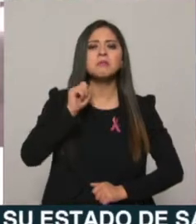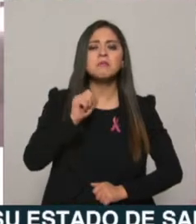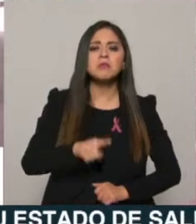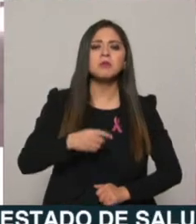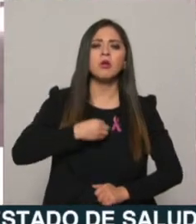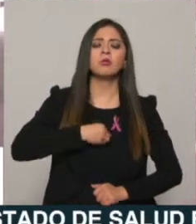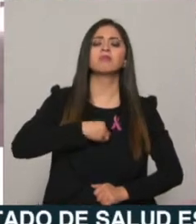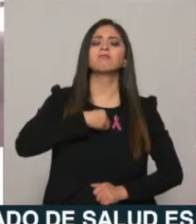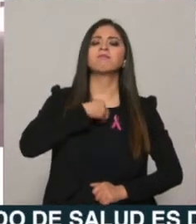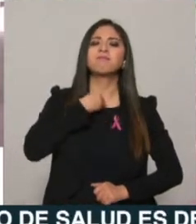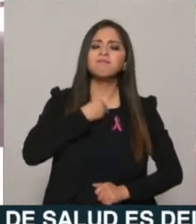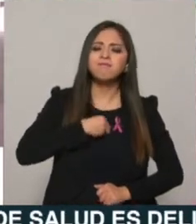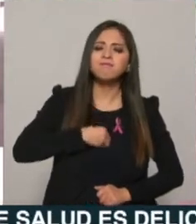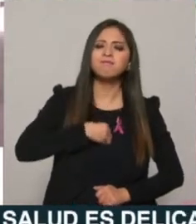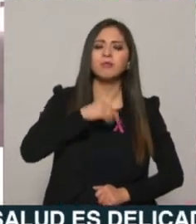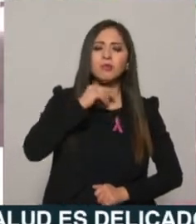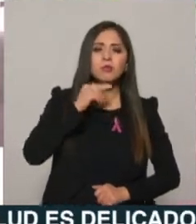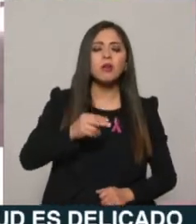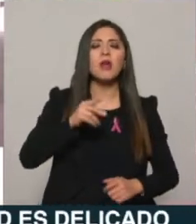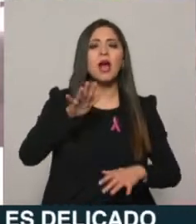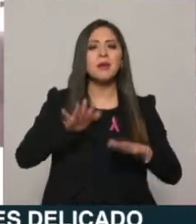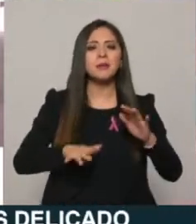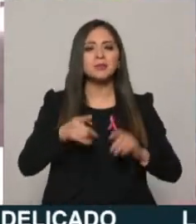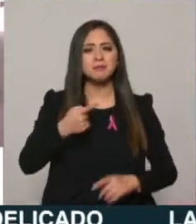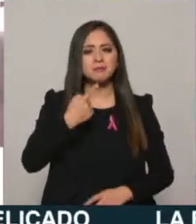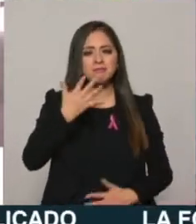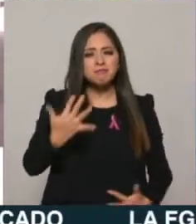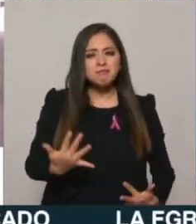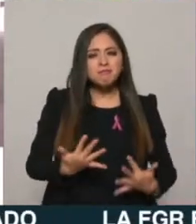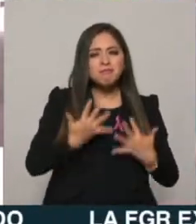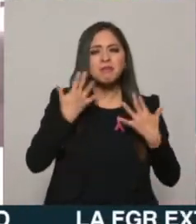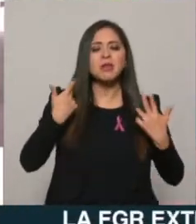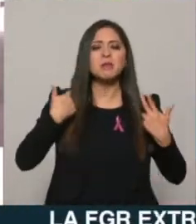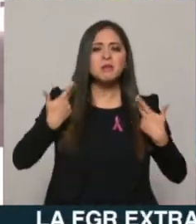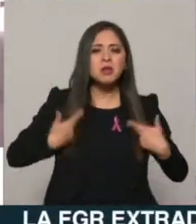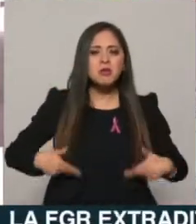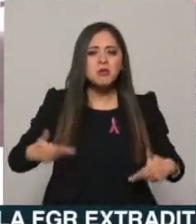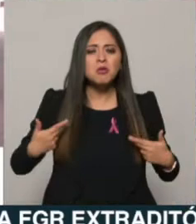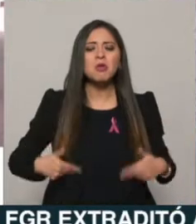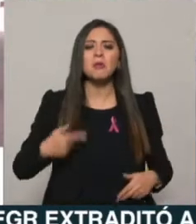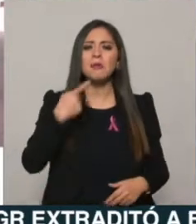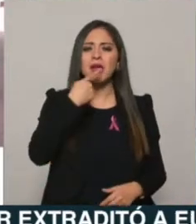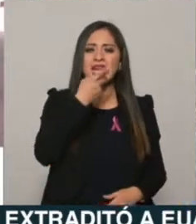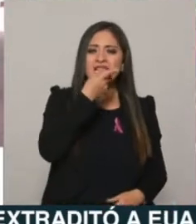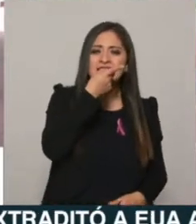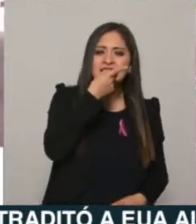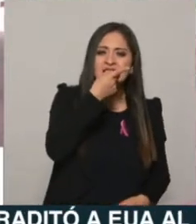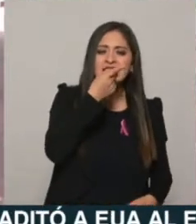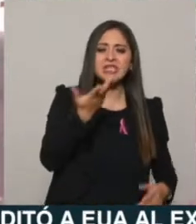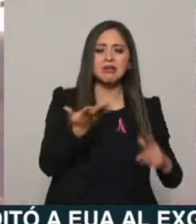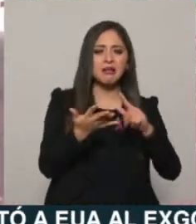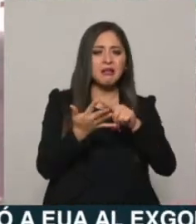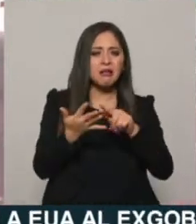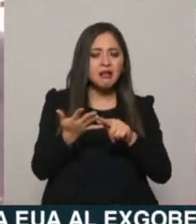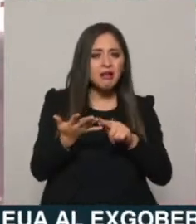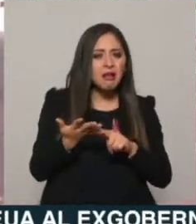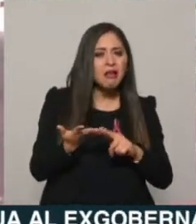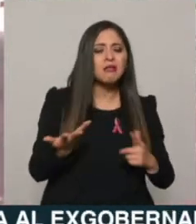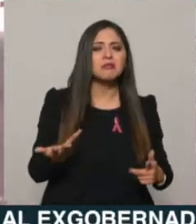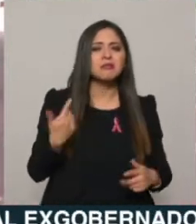flemas, mal olor, mi ropa, los dientes, los dedos, y yo empecé a sentir